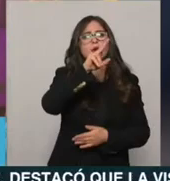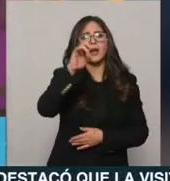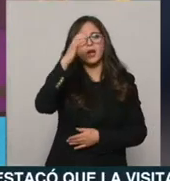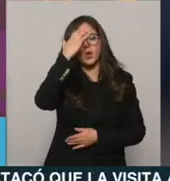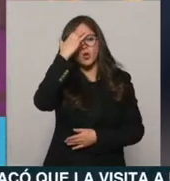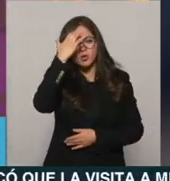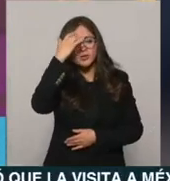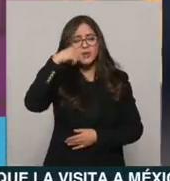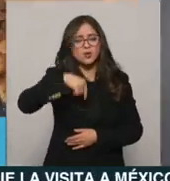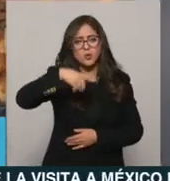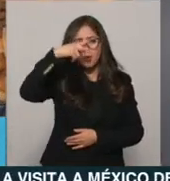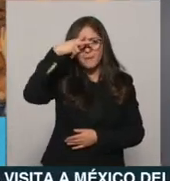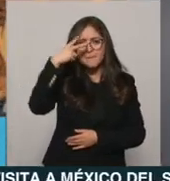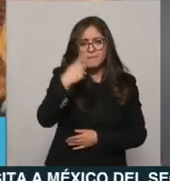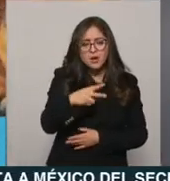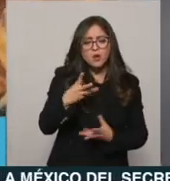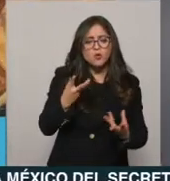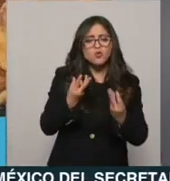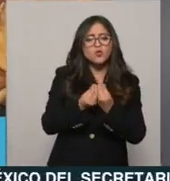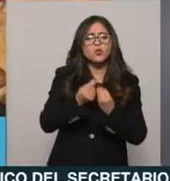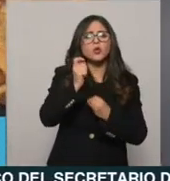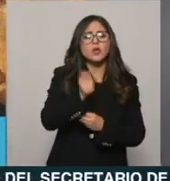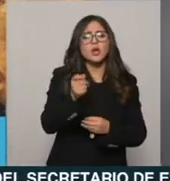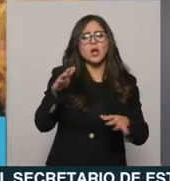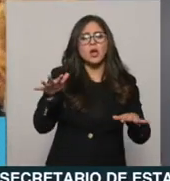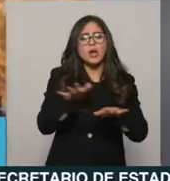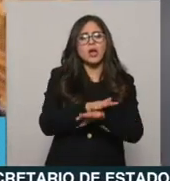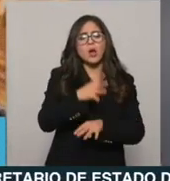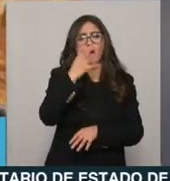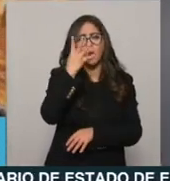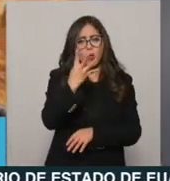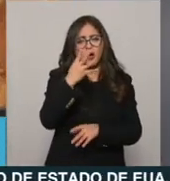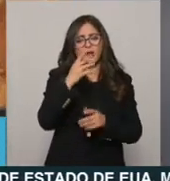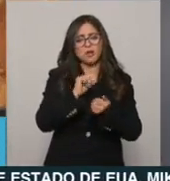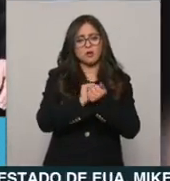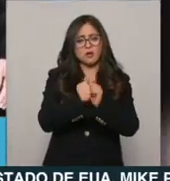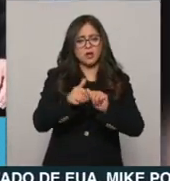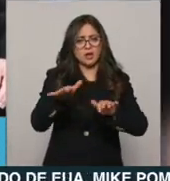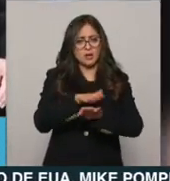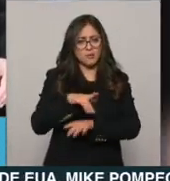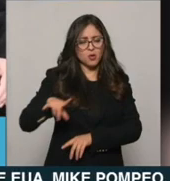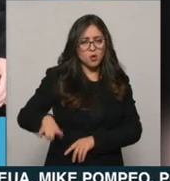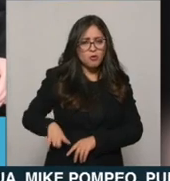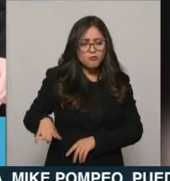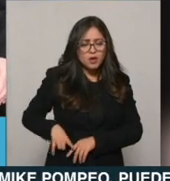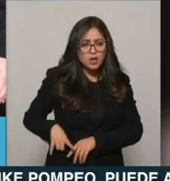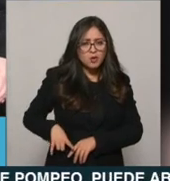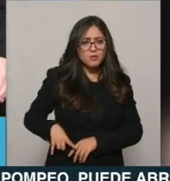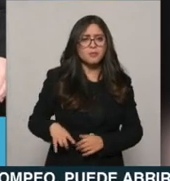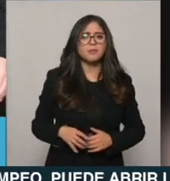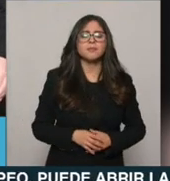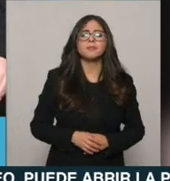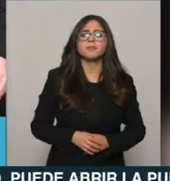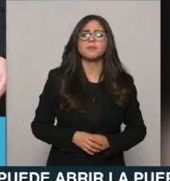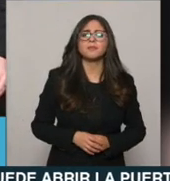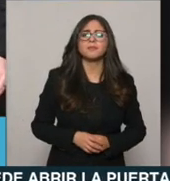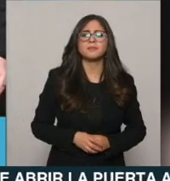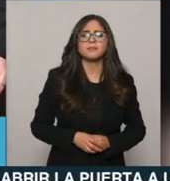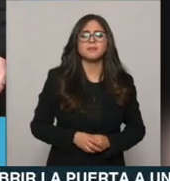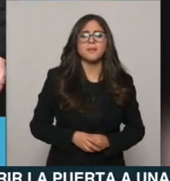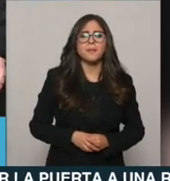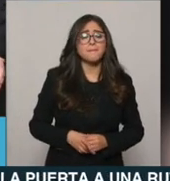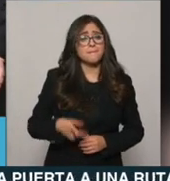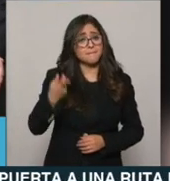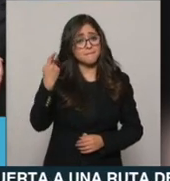está haciendo la 4T desde la lógica norteamericana. Sin embargo, con la historia que hay detrás de